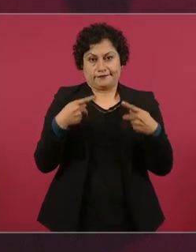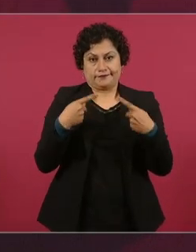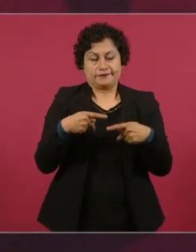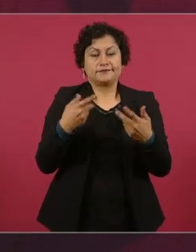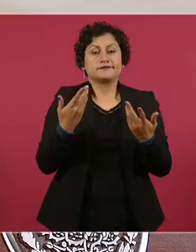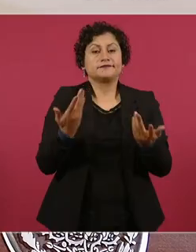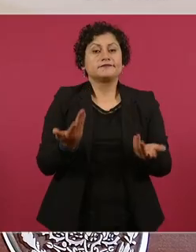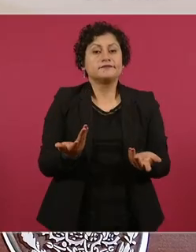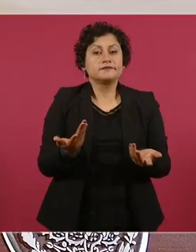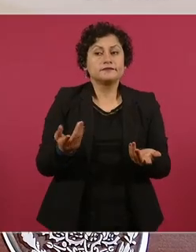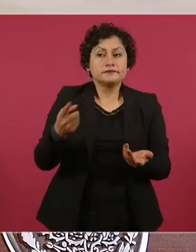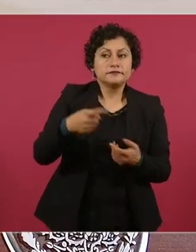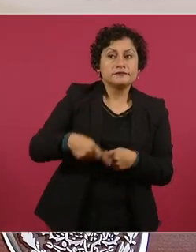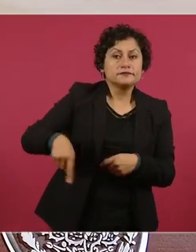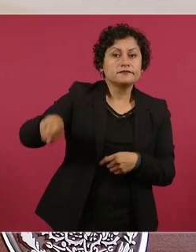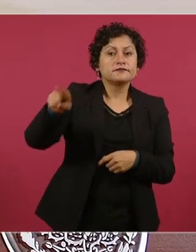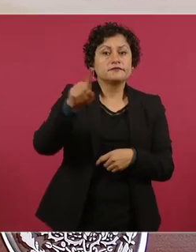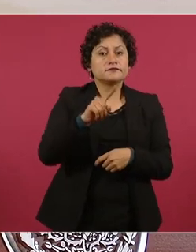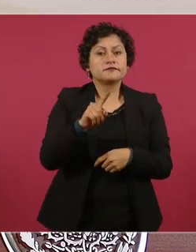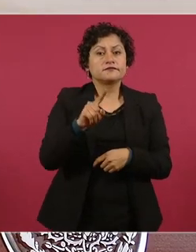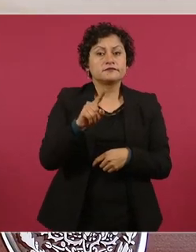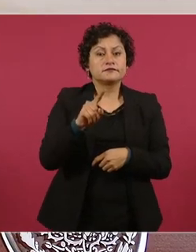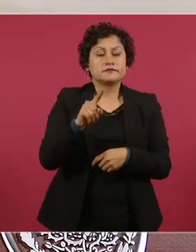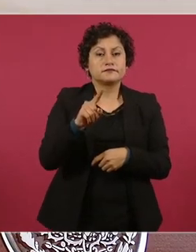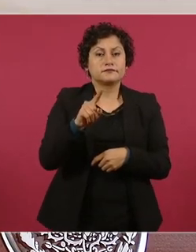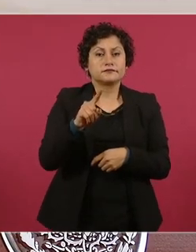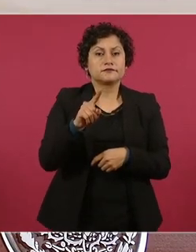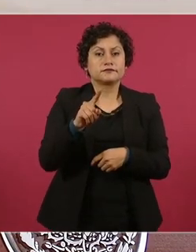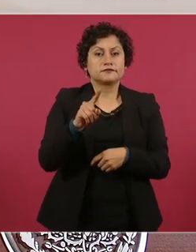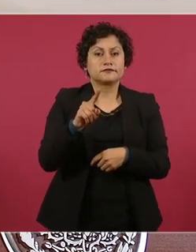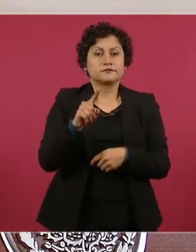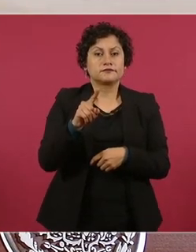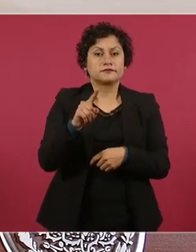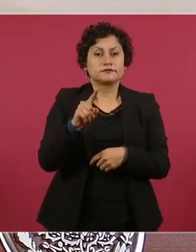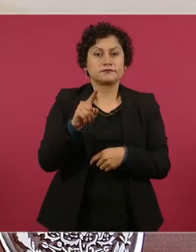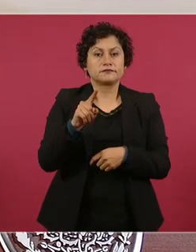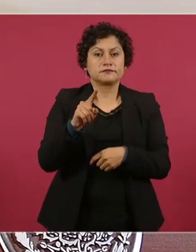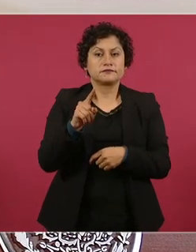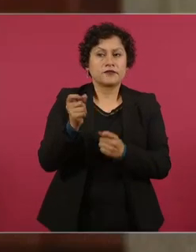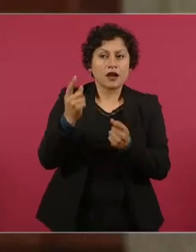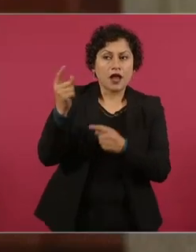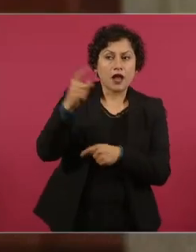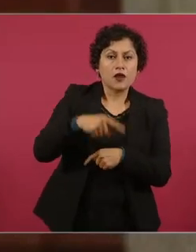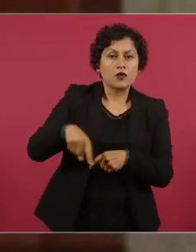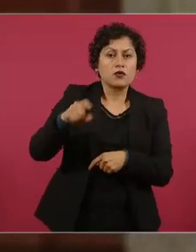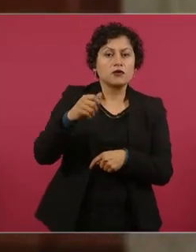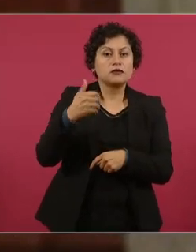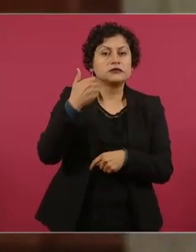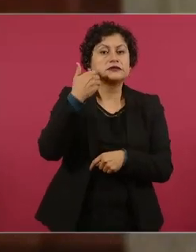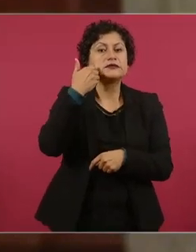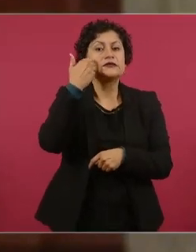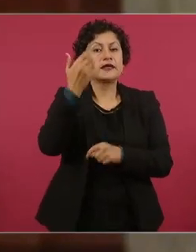interesarse por el pueblo. Cuando